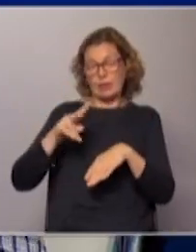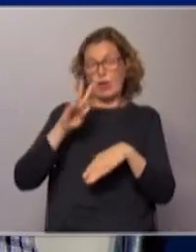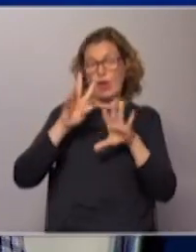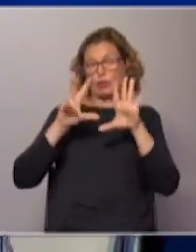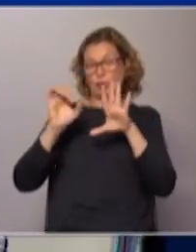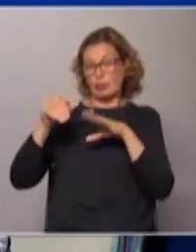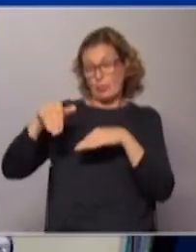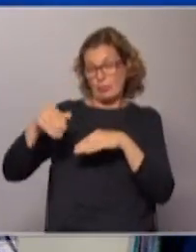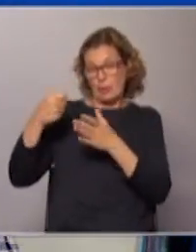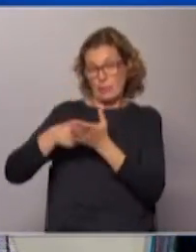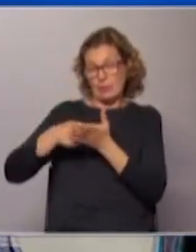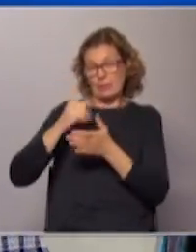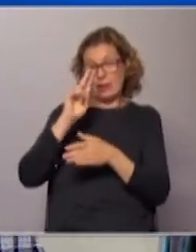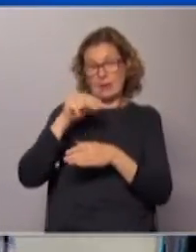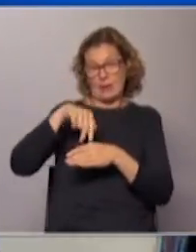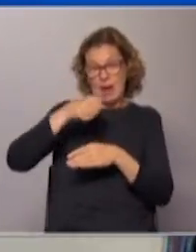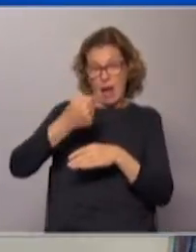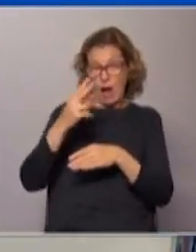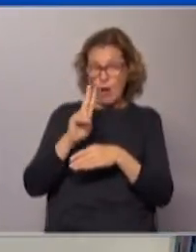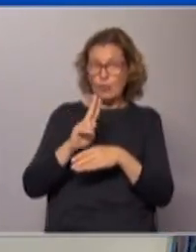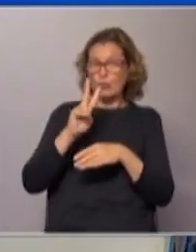el inau 250